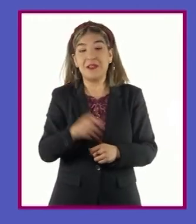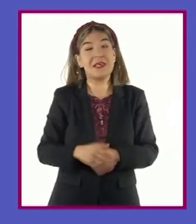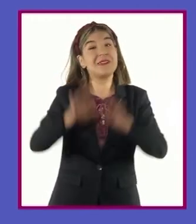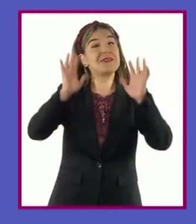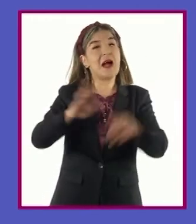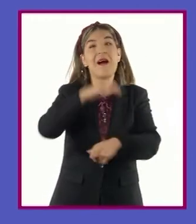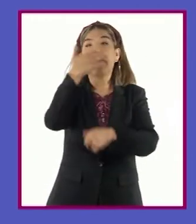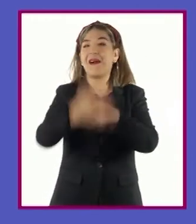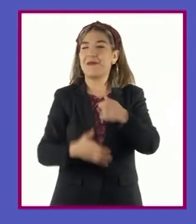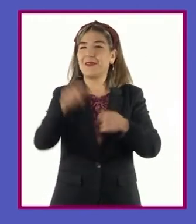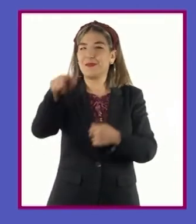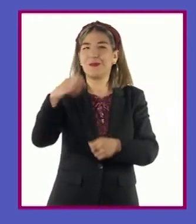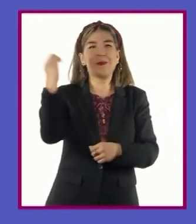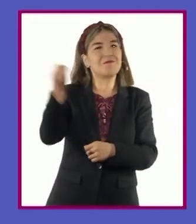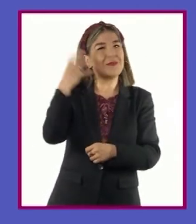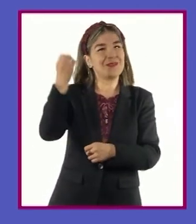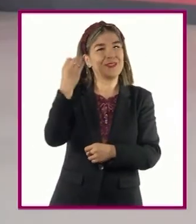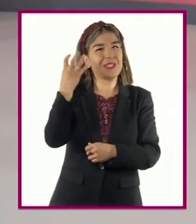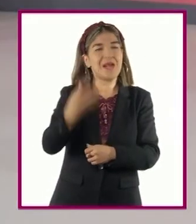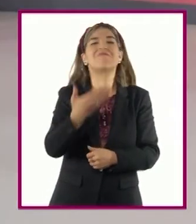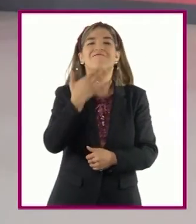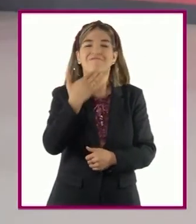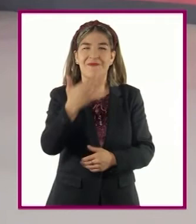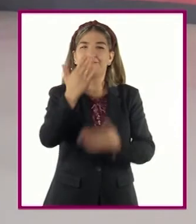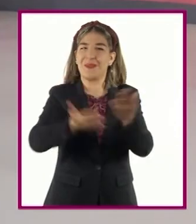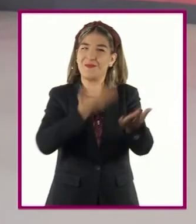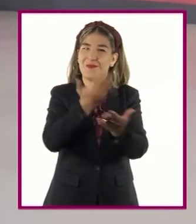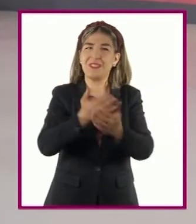intervención. Excelentes propuestas.